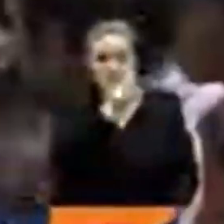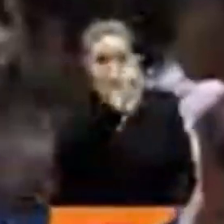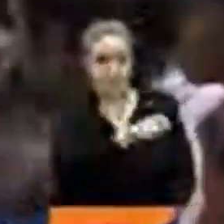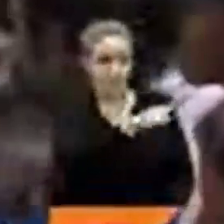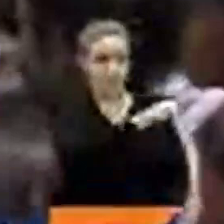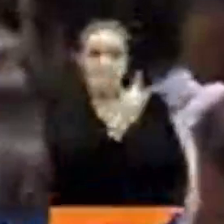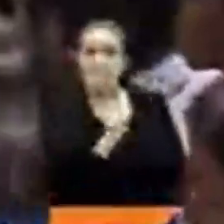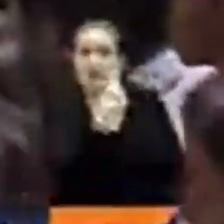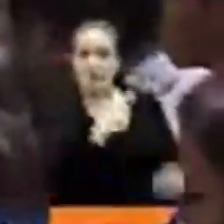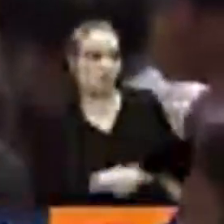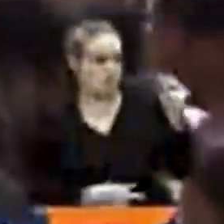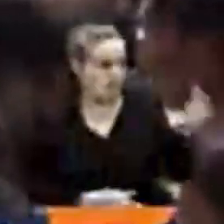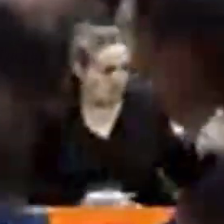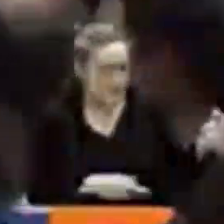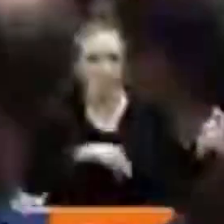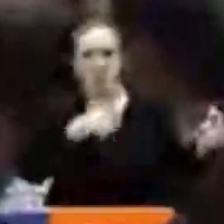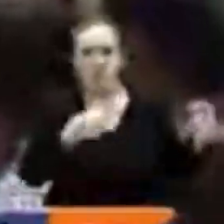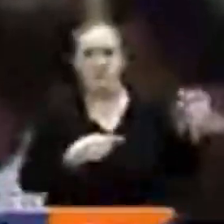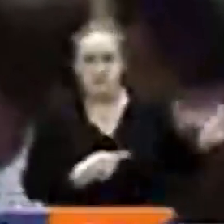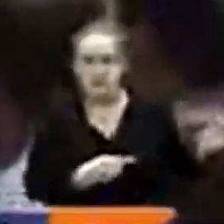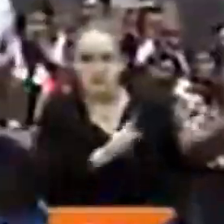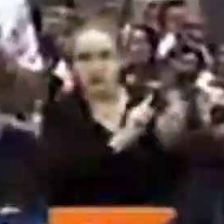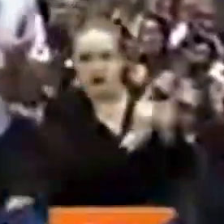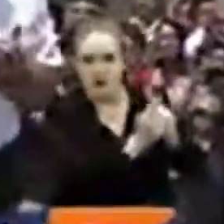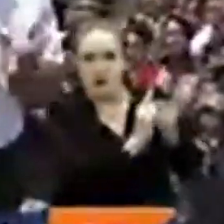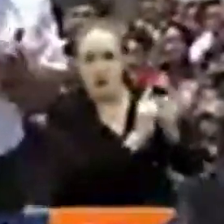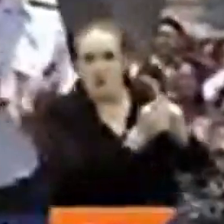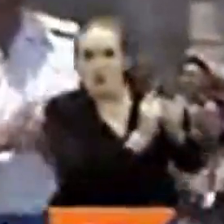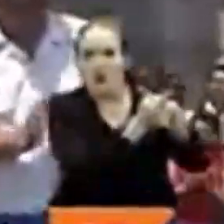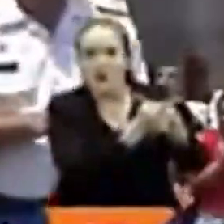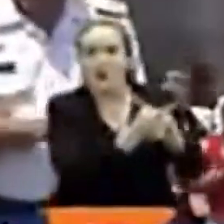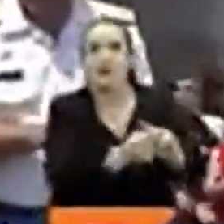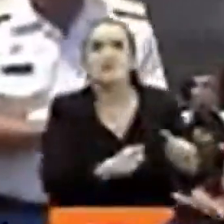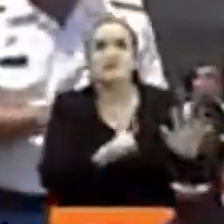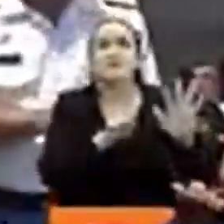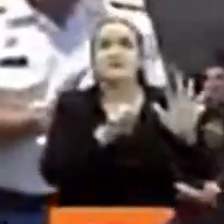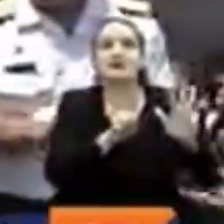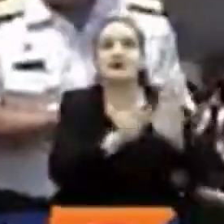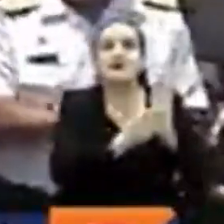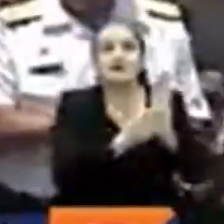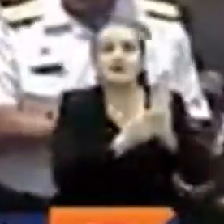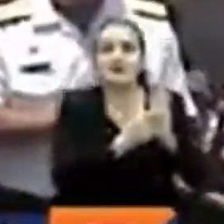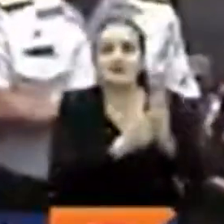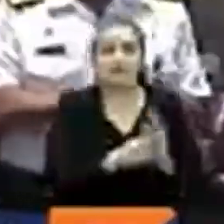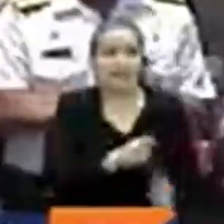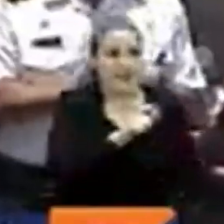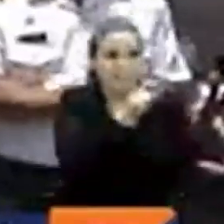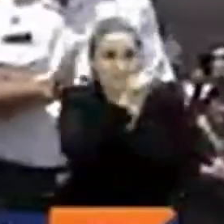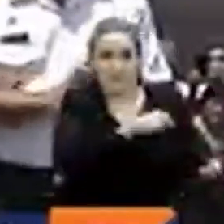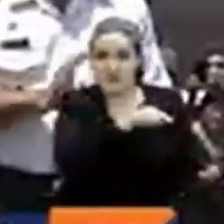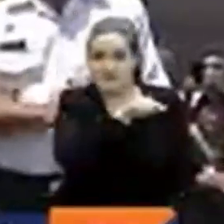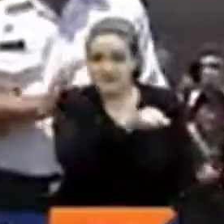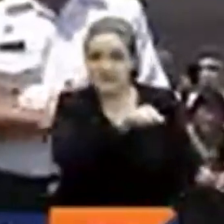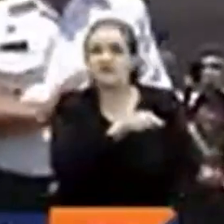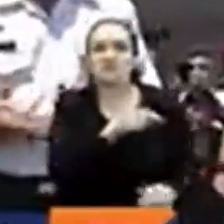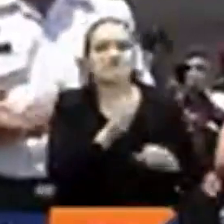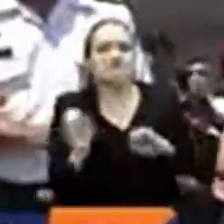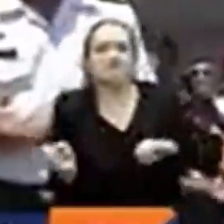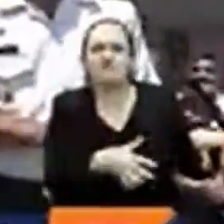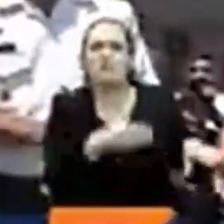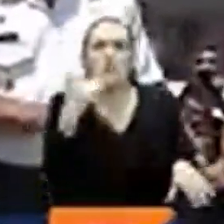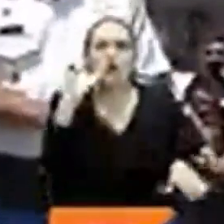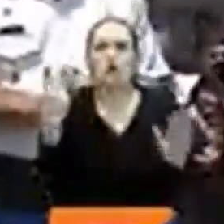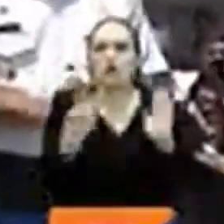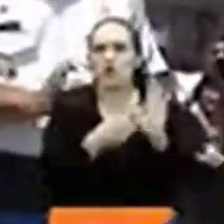6 mandatarios en un lapso de 6 años, 4 meses y 10 días. En su segundo proceso de vacancia, Kuczynski renunció a su cargo en marzo de 2018 tras